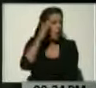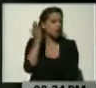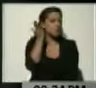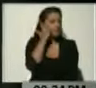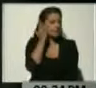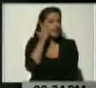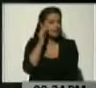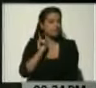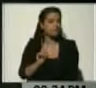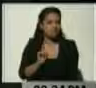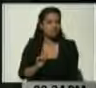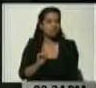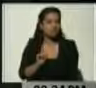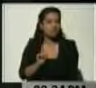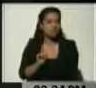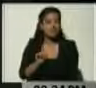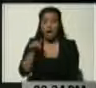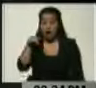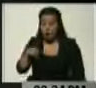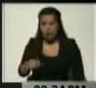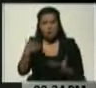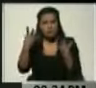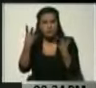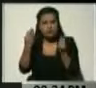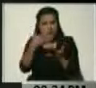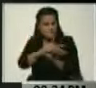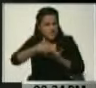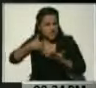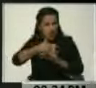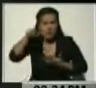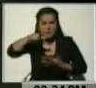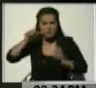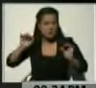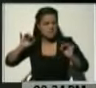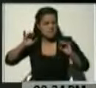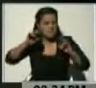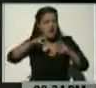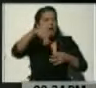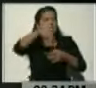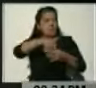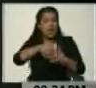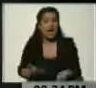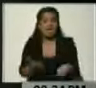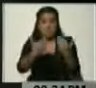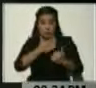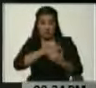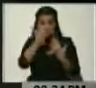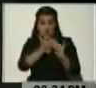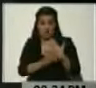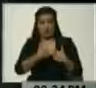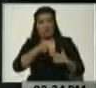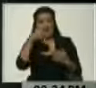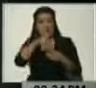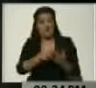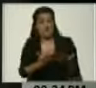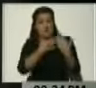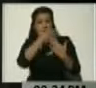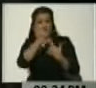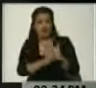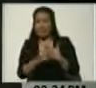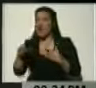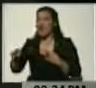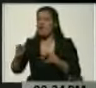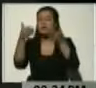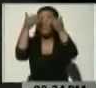esos millones de personas que hoy fueron a votar por nuestro proyecto, fueron de manera ciega, porque